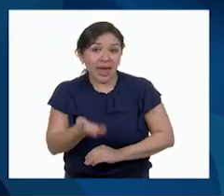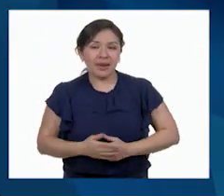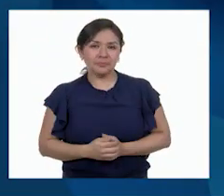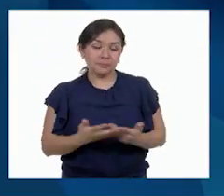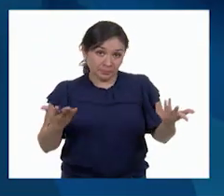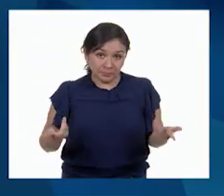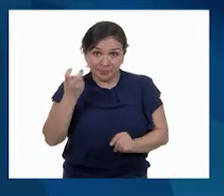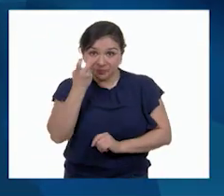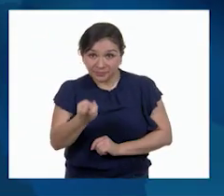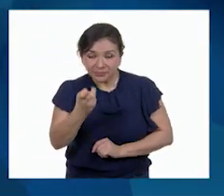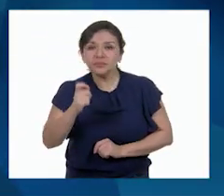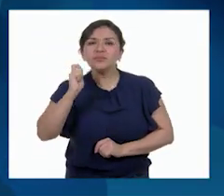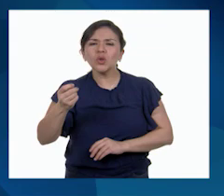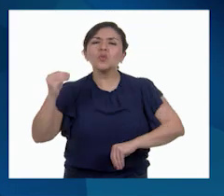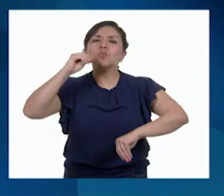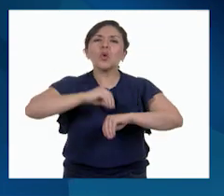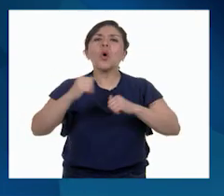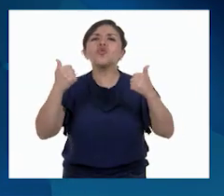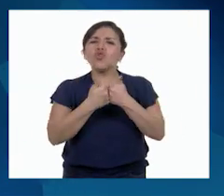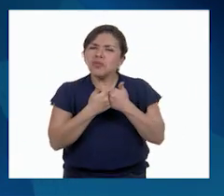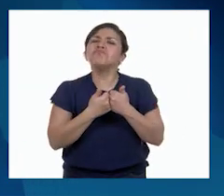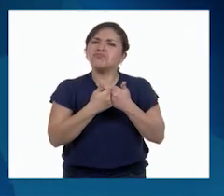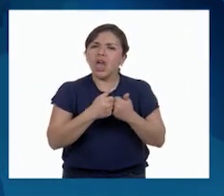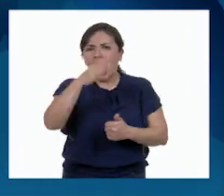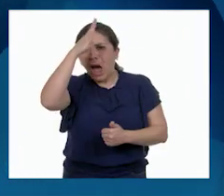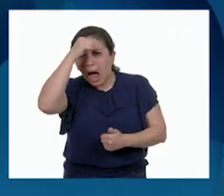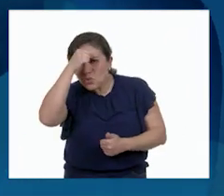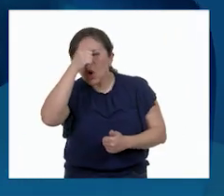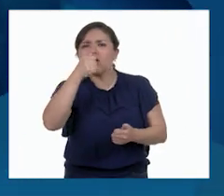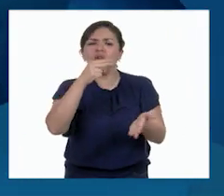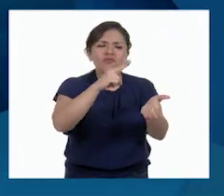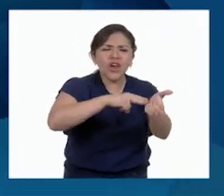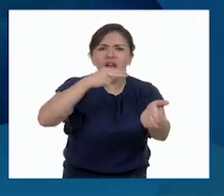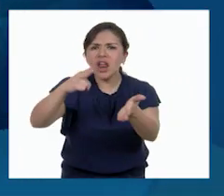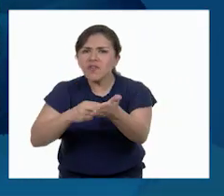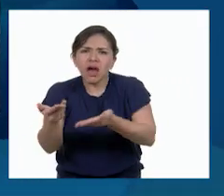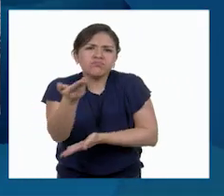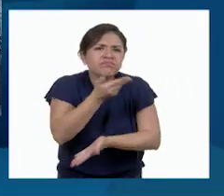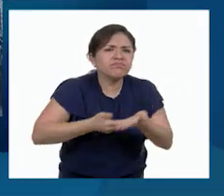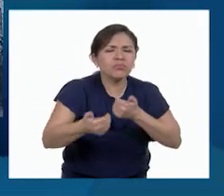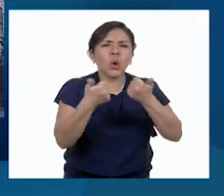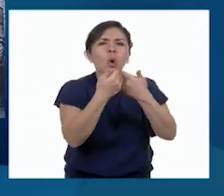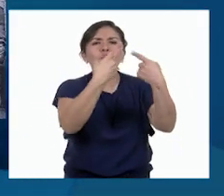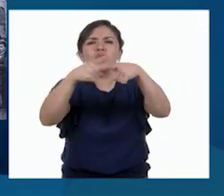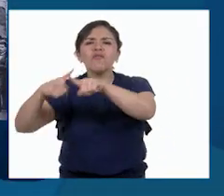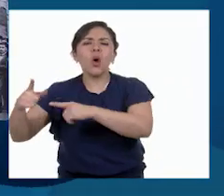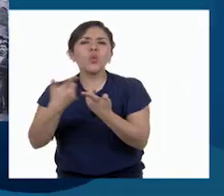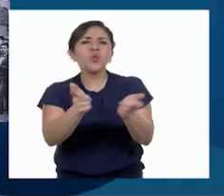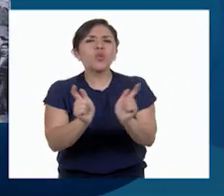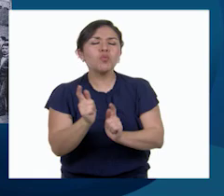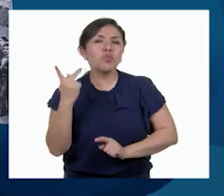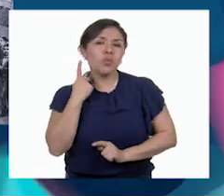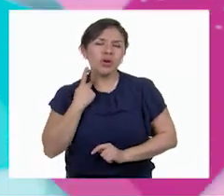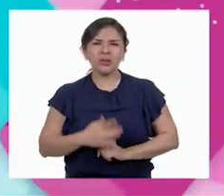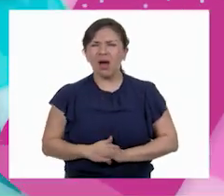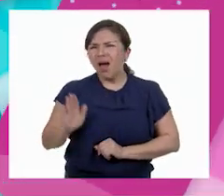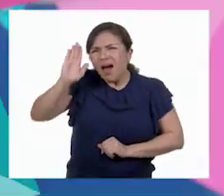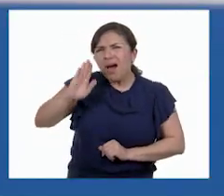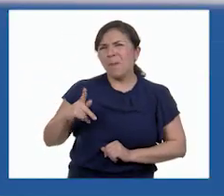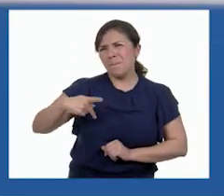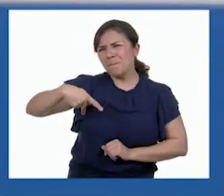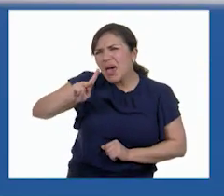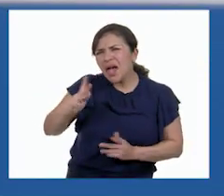O sea, a través de arreglos y negociaciones entre los diferentes grupos políticos. Pero hacer